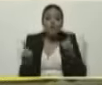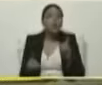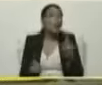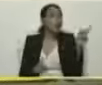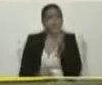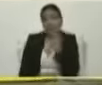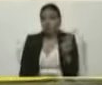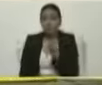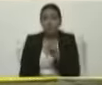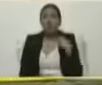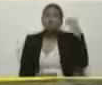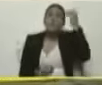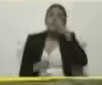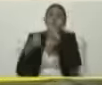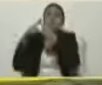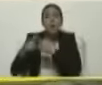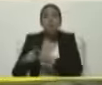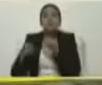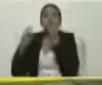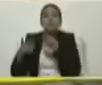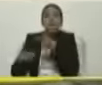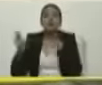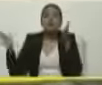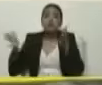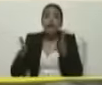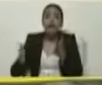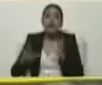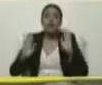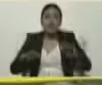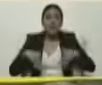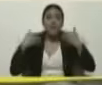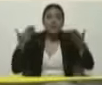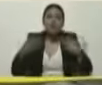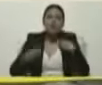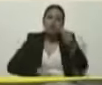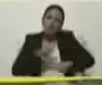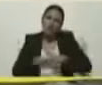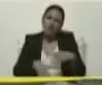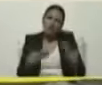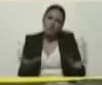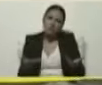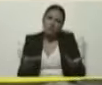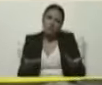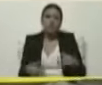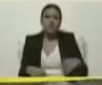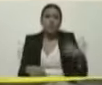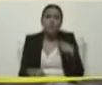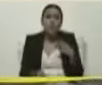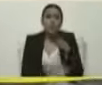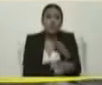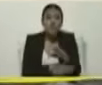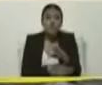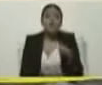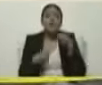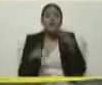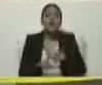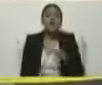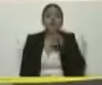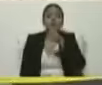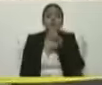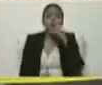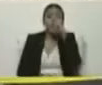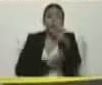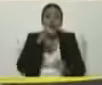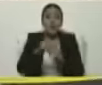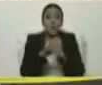sepan administrar su victoria. ¿Y qué hice después? Fui a mi mensaje anual, 15 de